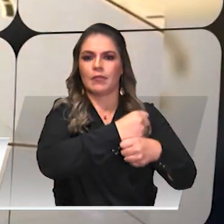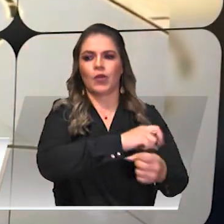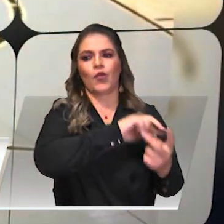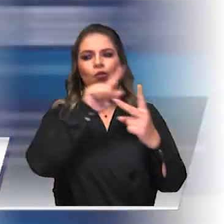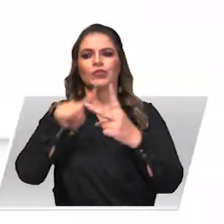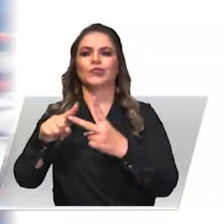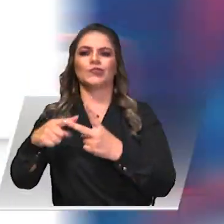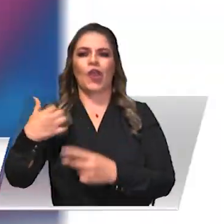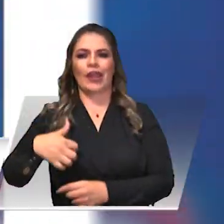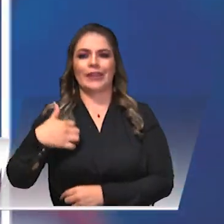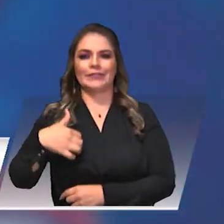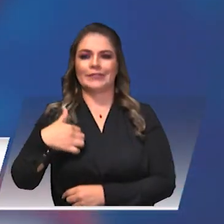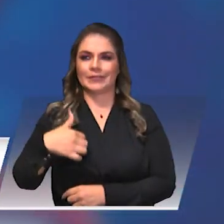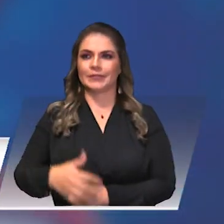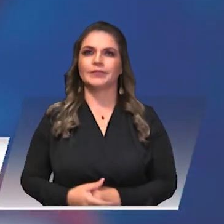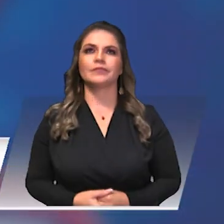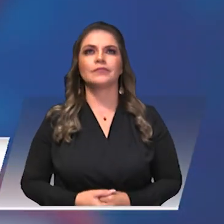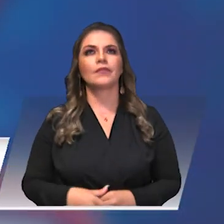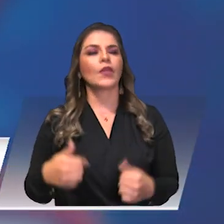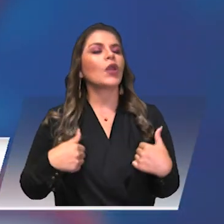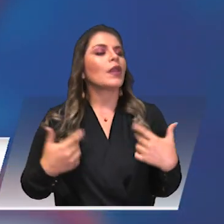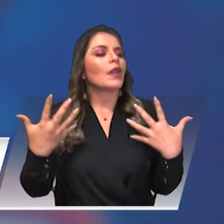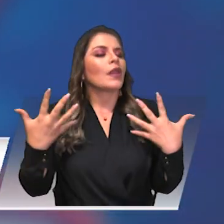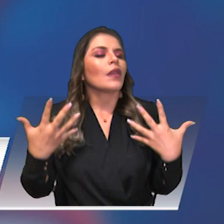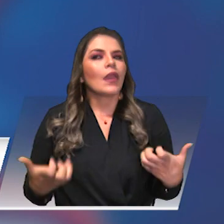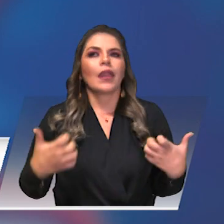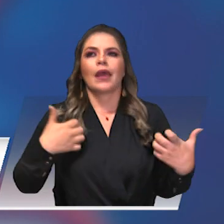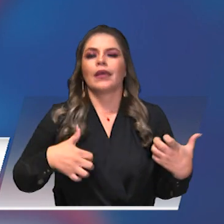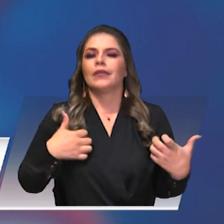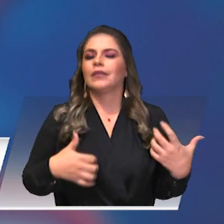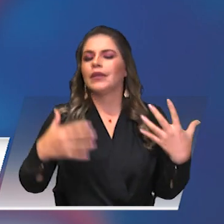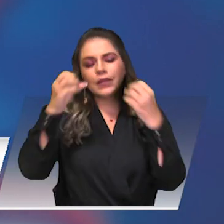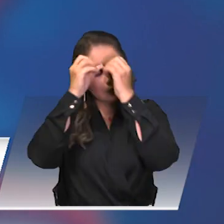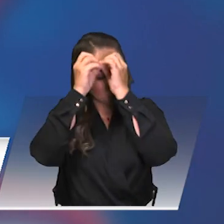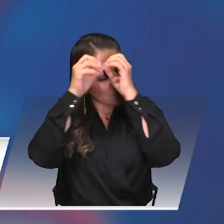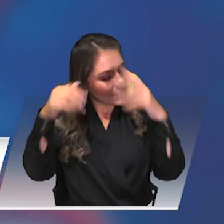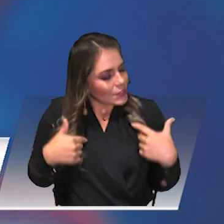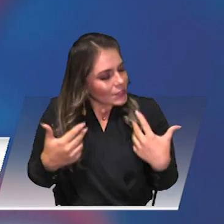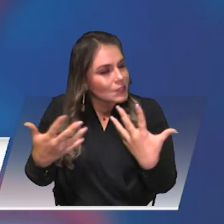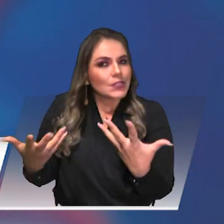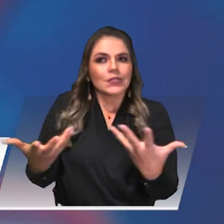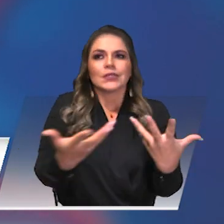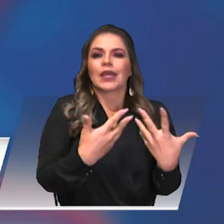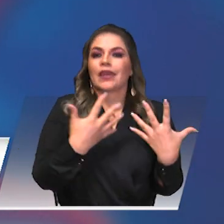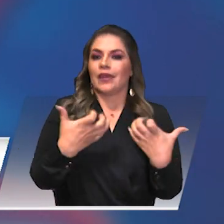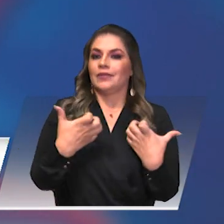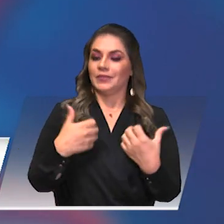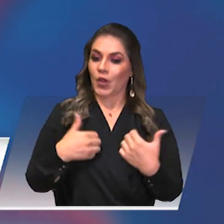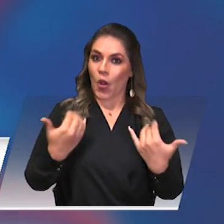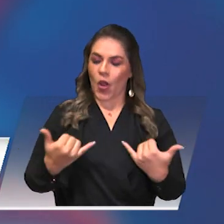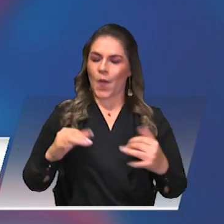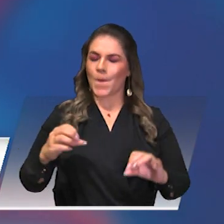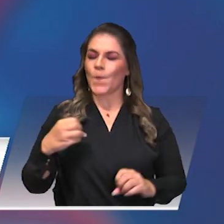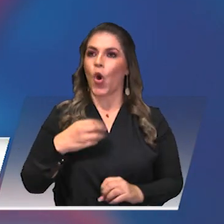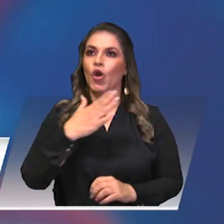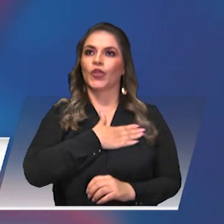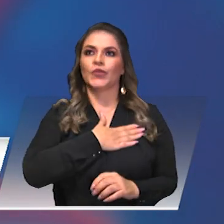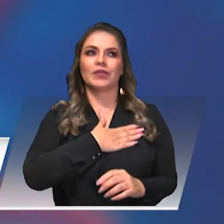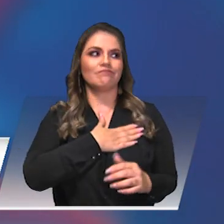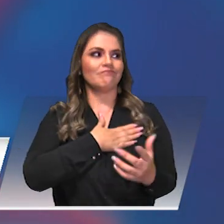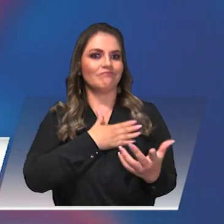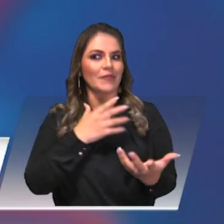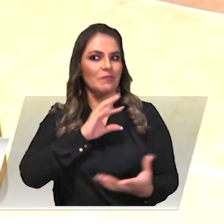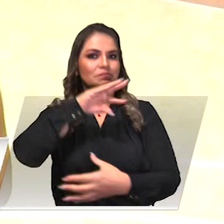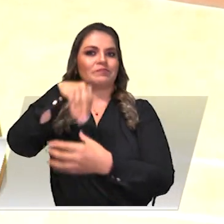club Quimsa. Lo había soñado y bueno, aprovechar esta nueva oportunidad al máximo. Voy en representación de